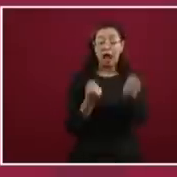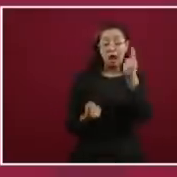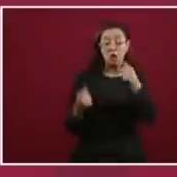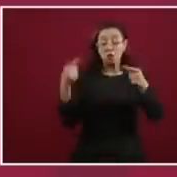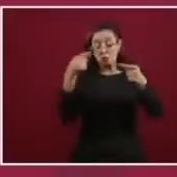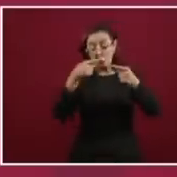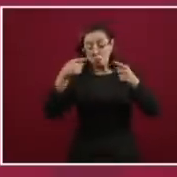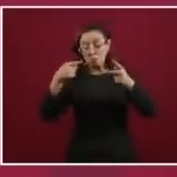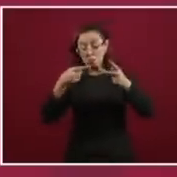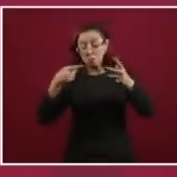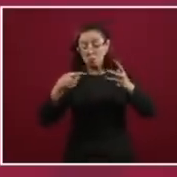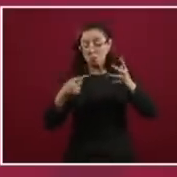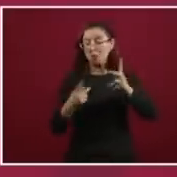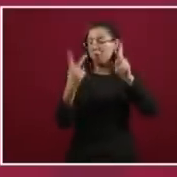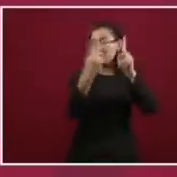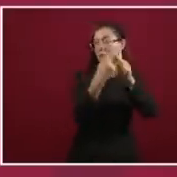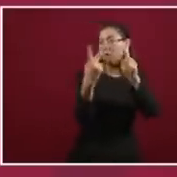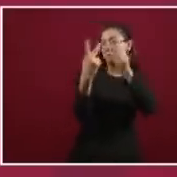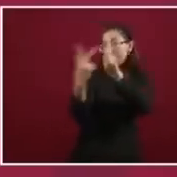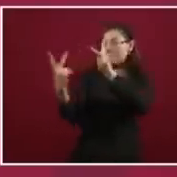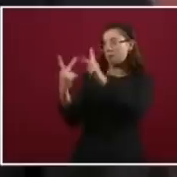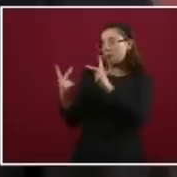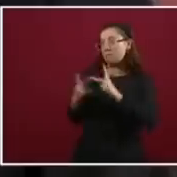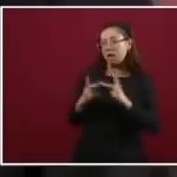de aplicación general